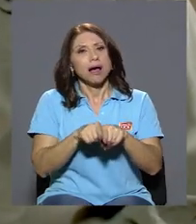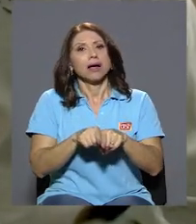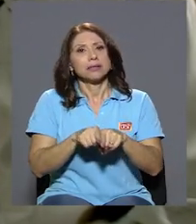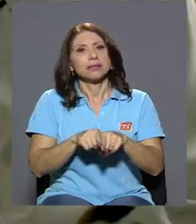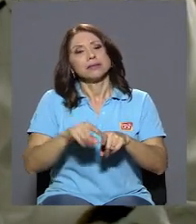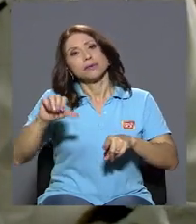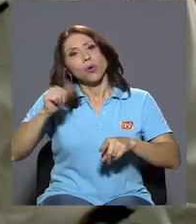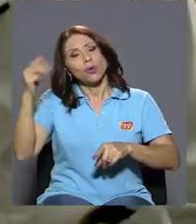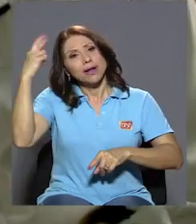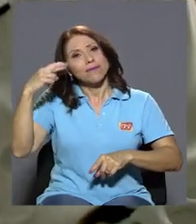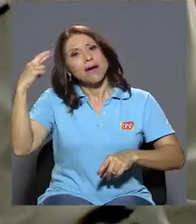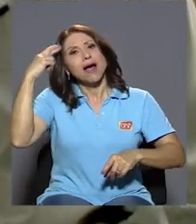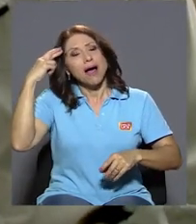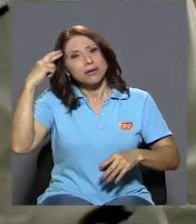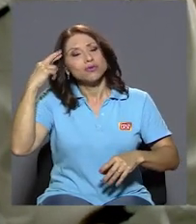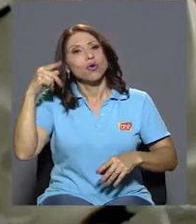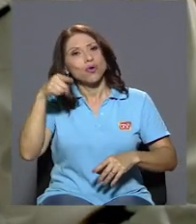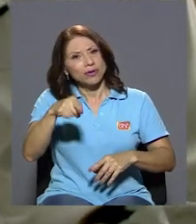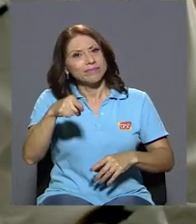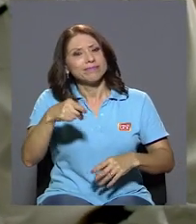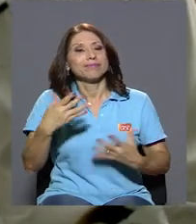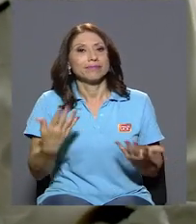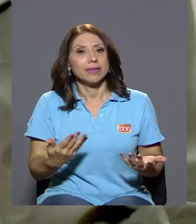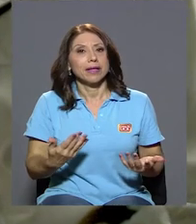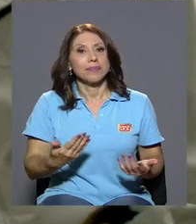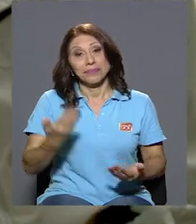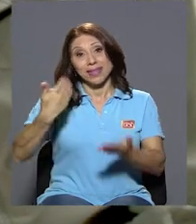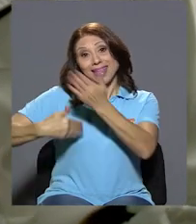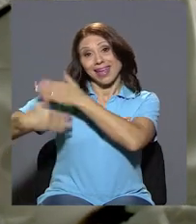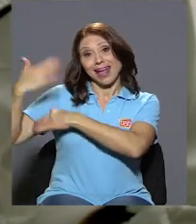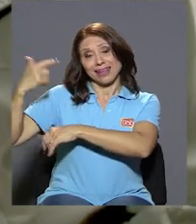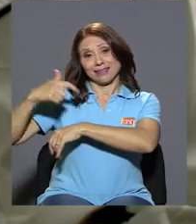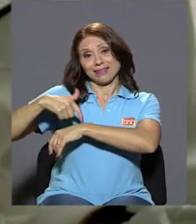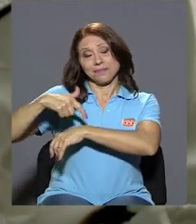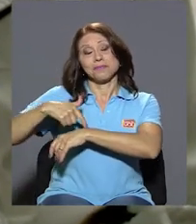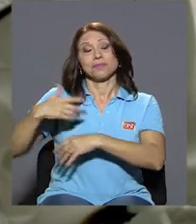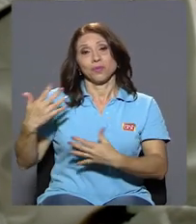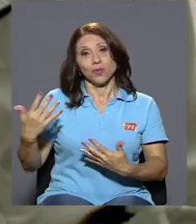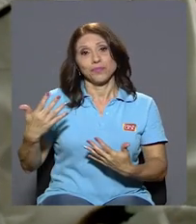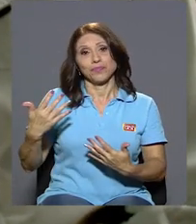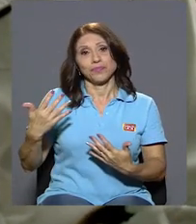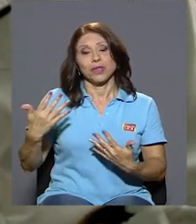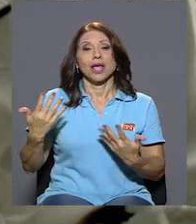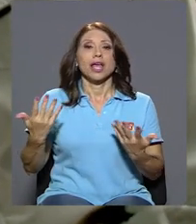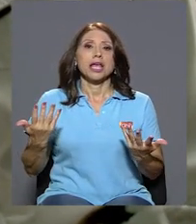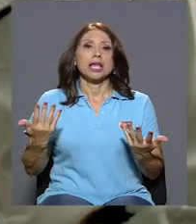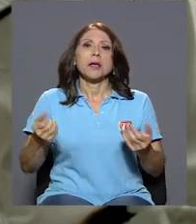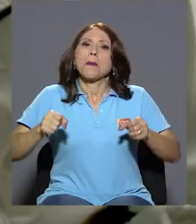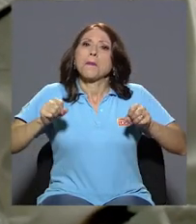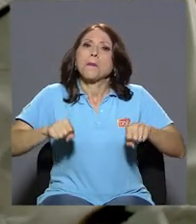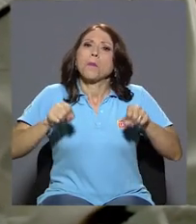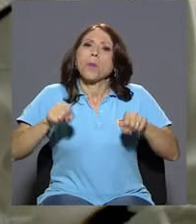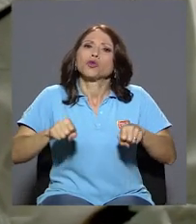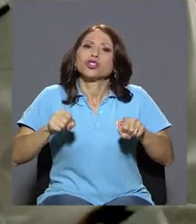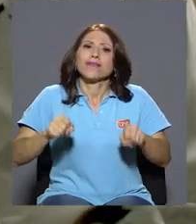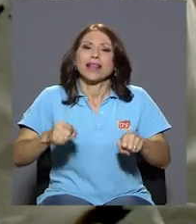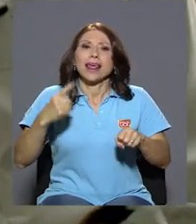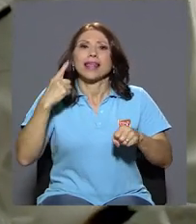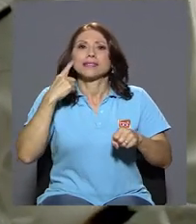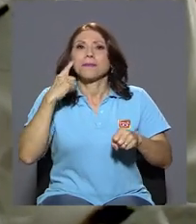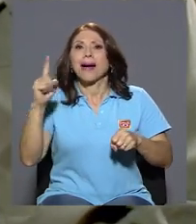había otra otra razón que explicaba eso en aquel tiempo las posibilidades de